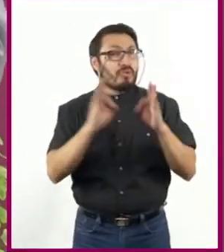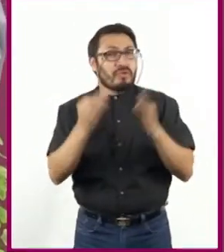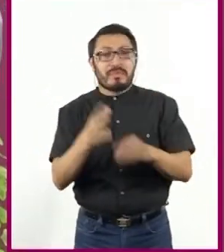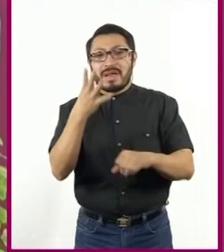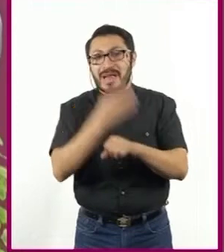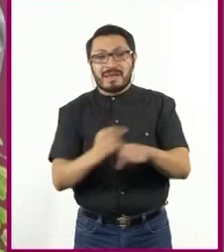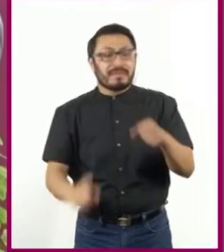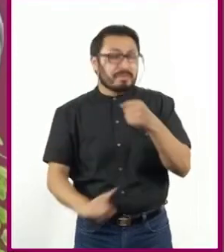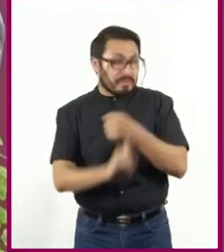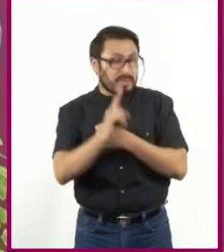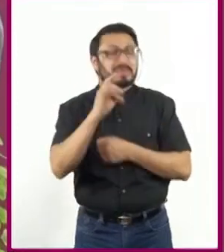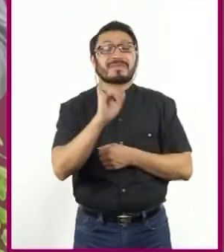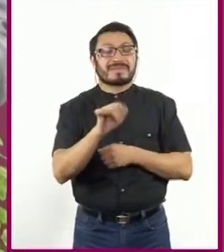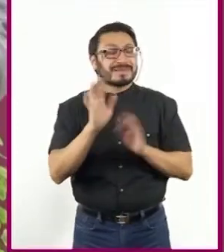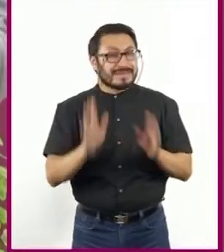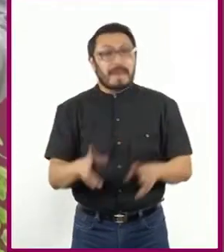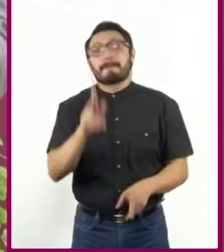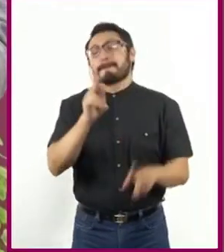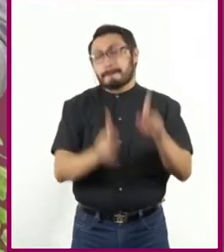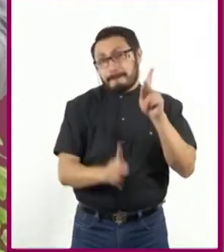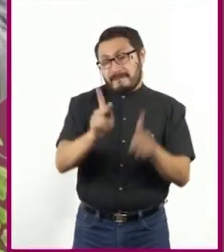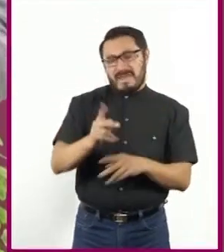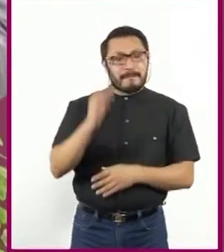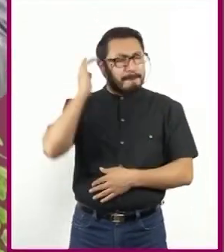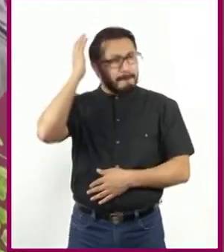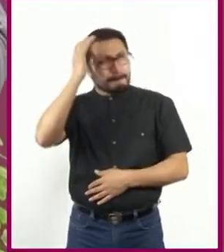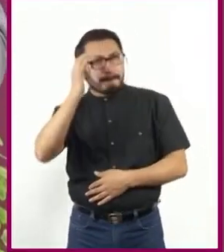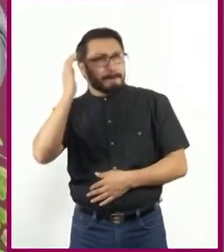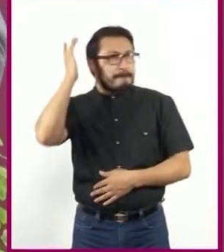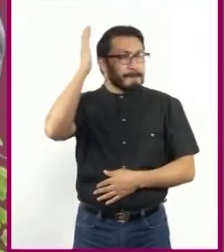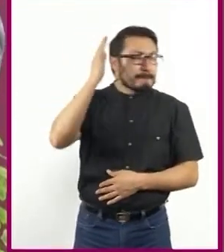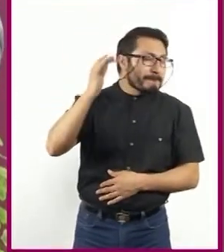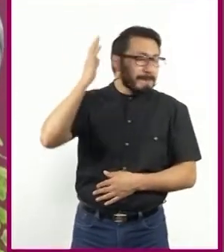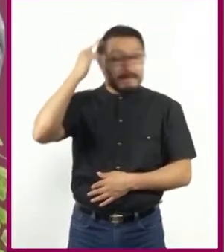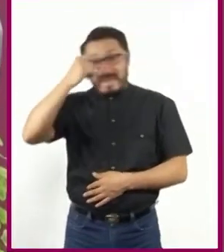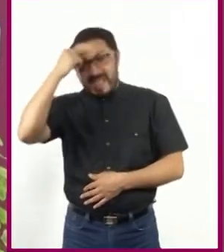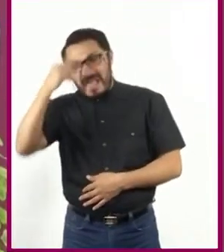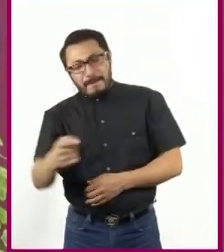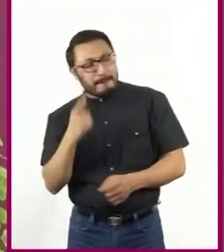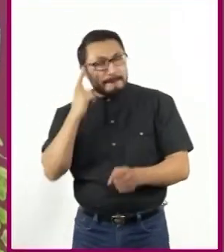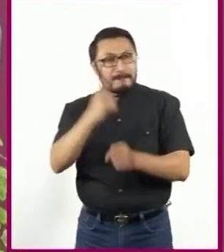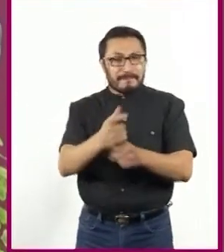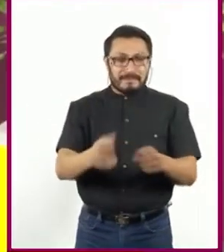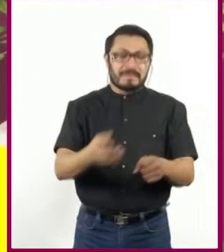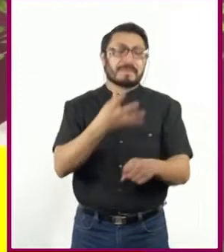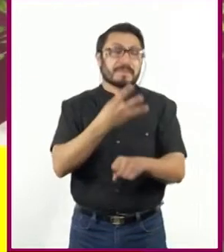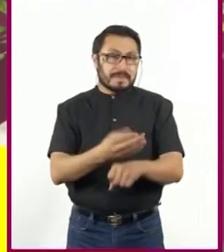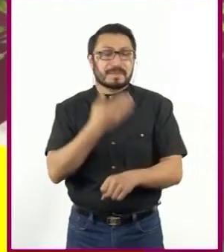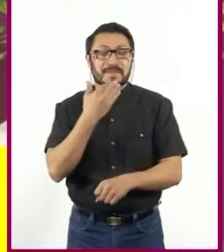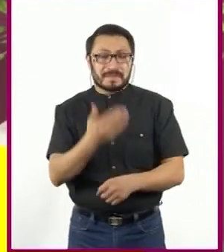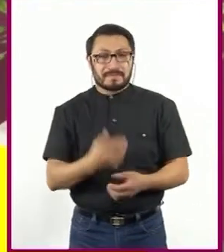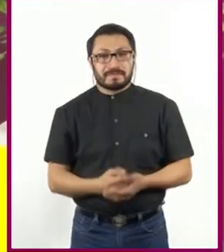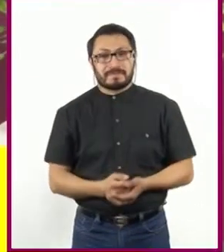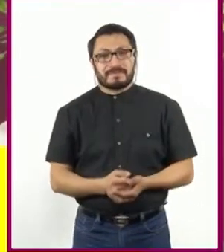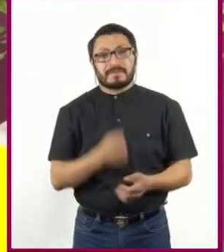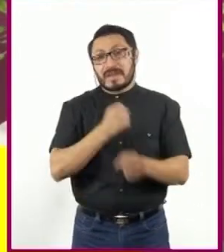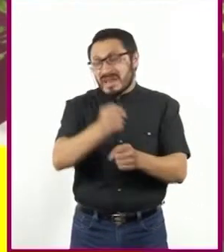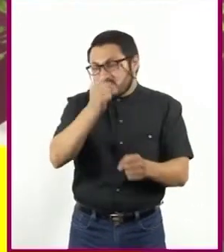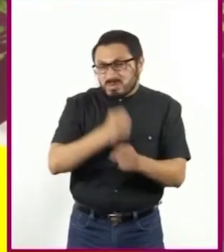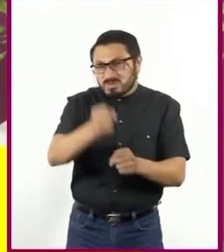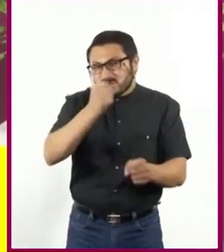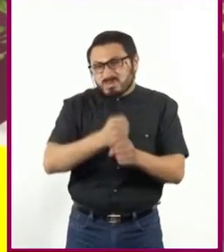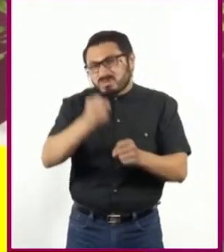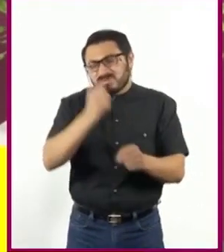resolver problemas, conversando y analizando las situaciones para hallar soluciones. La violencia también